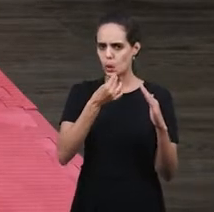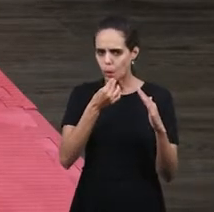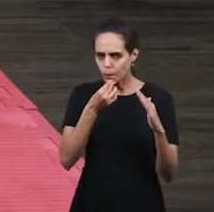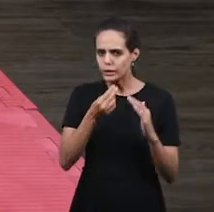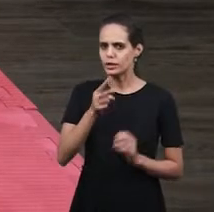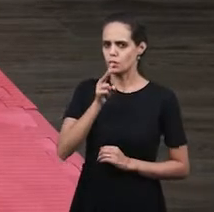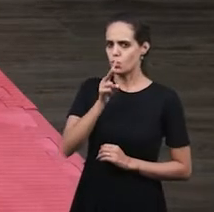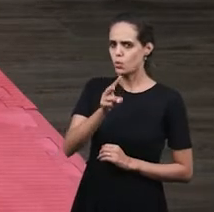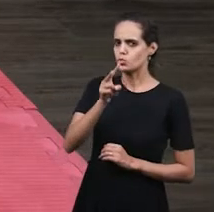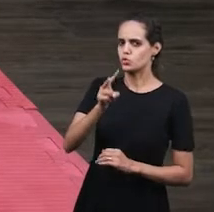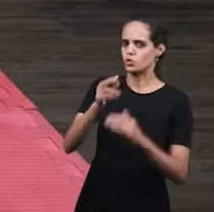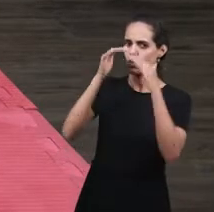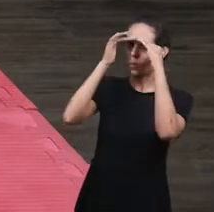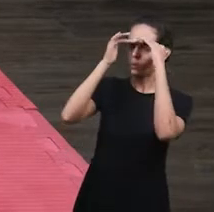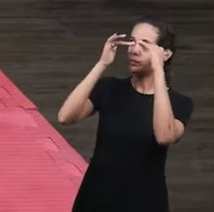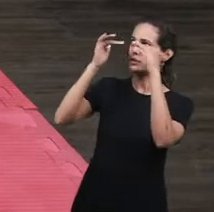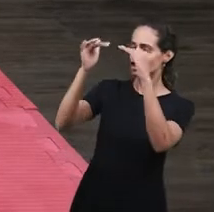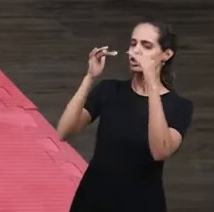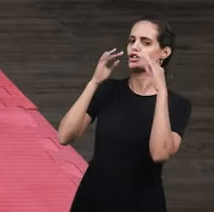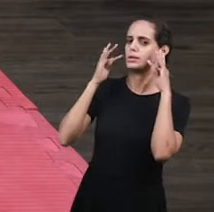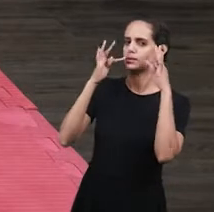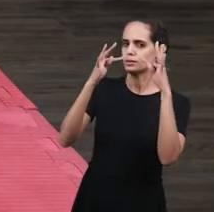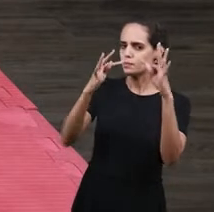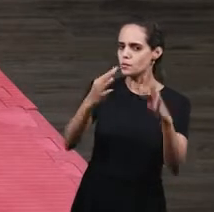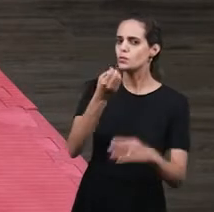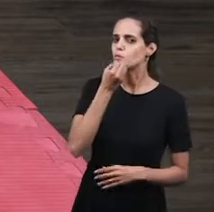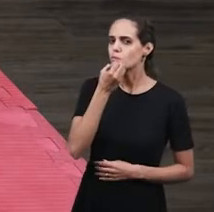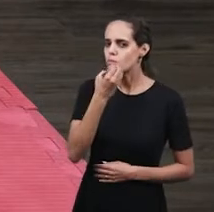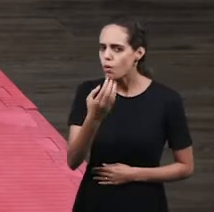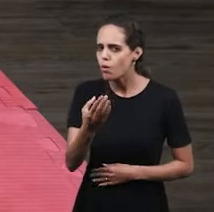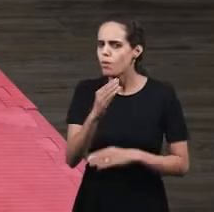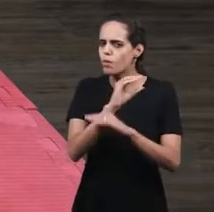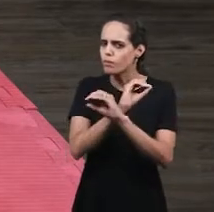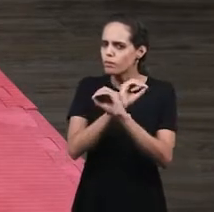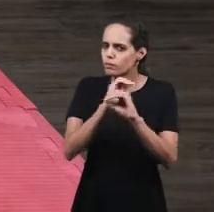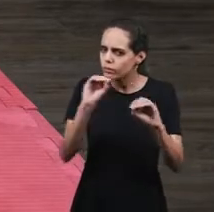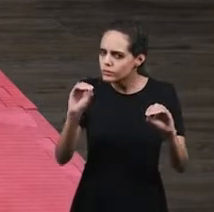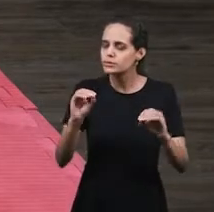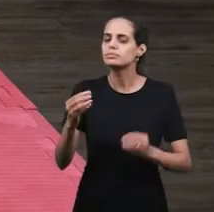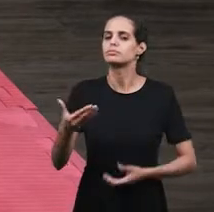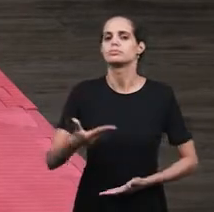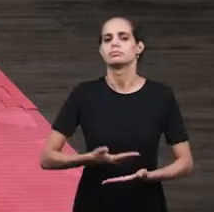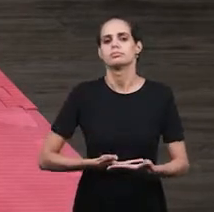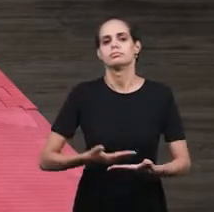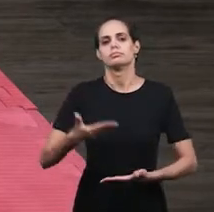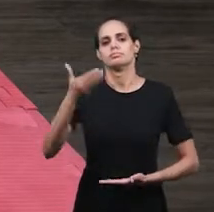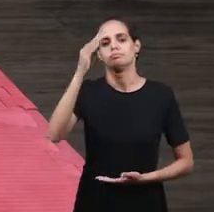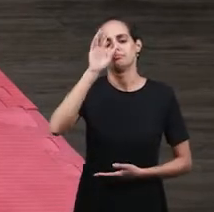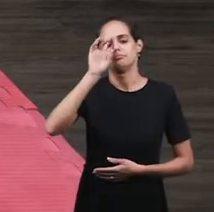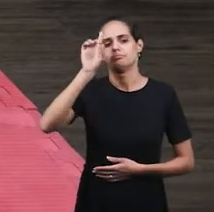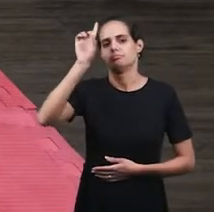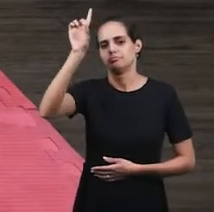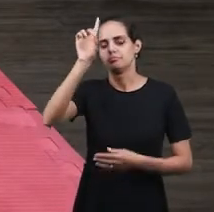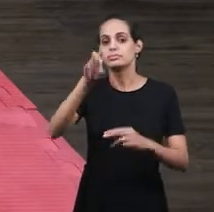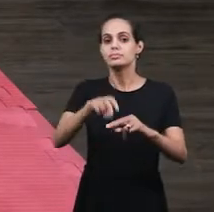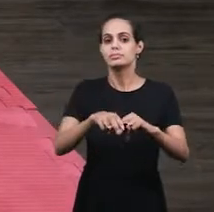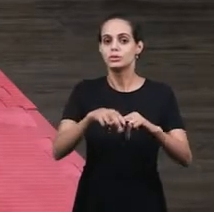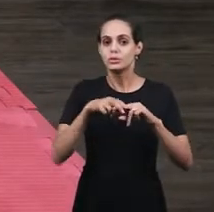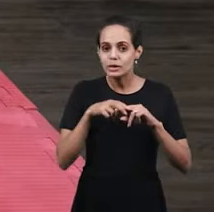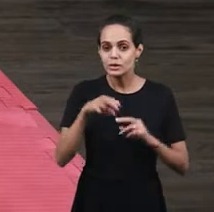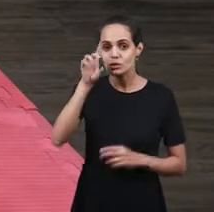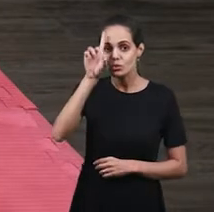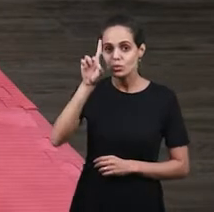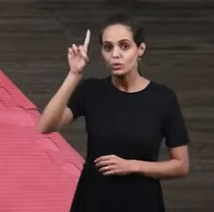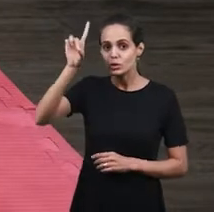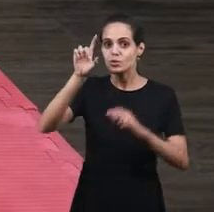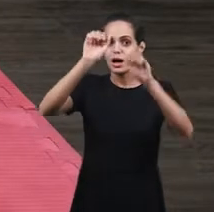obediente y hacía todo bien, dando buen testimonio de que era siervo de Dios.